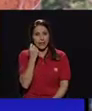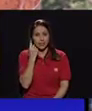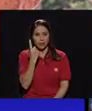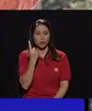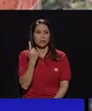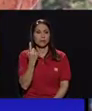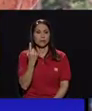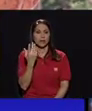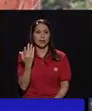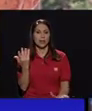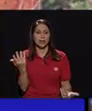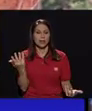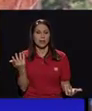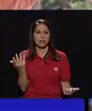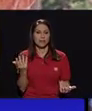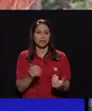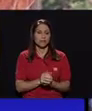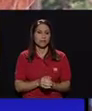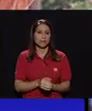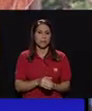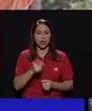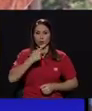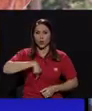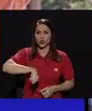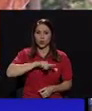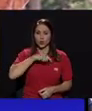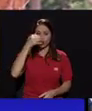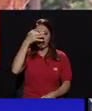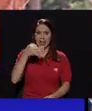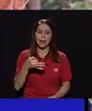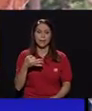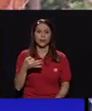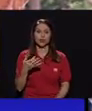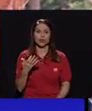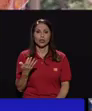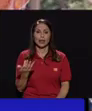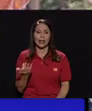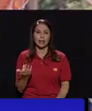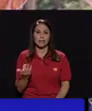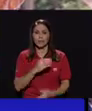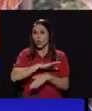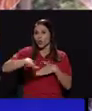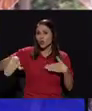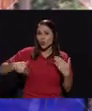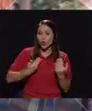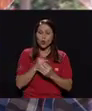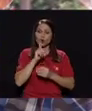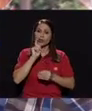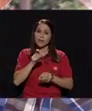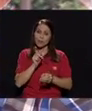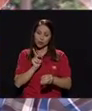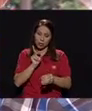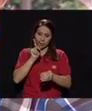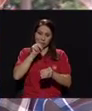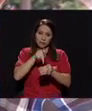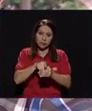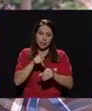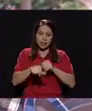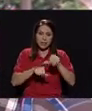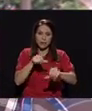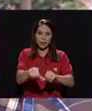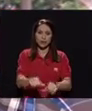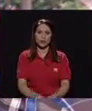suficiente comprensión y nosotros creemos que todos tenemos que ser